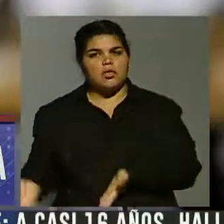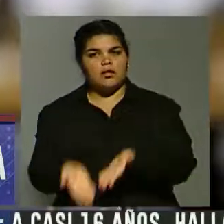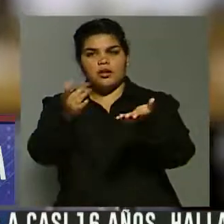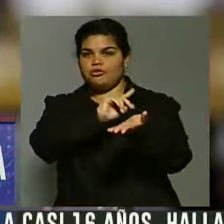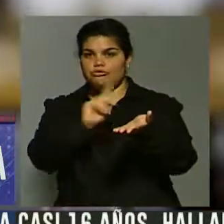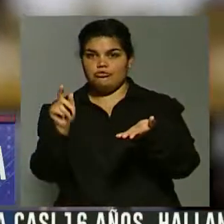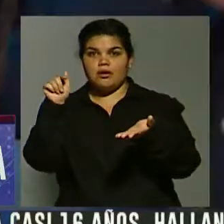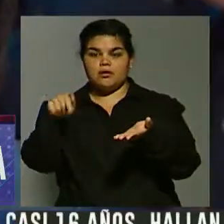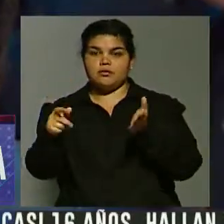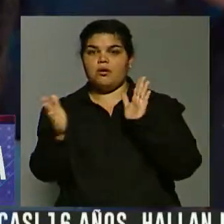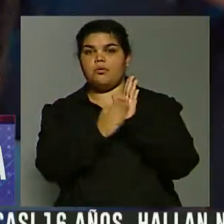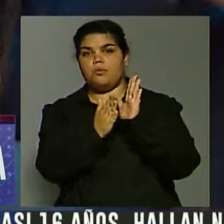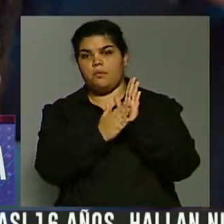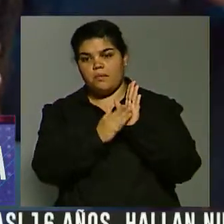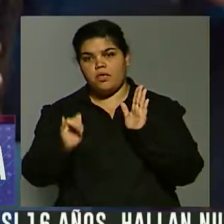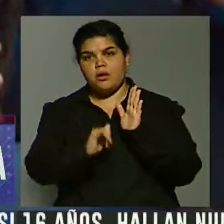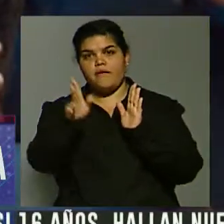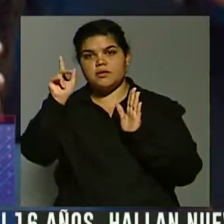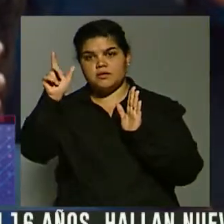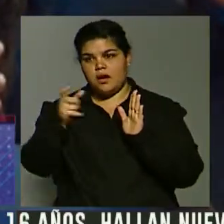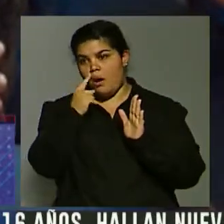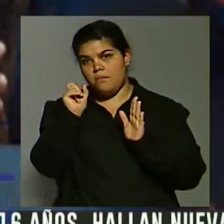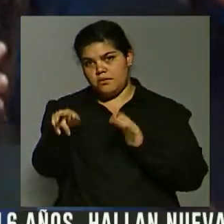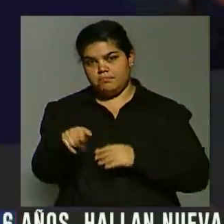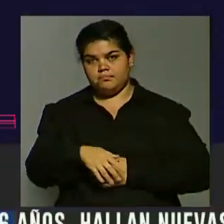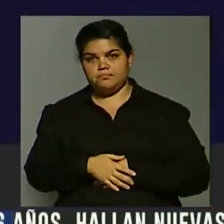el documento en referencia a Jorge Triaca.